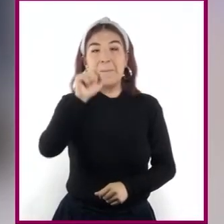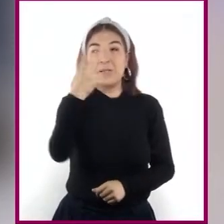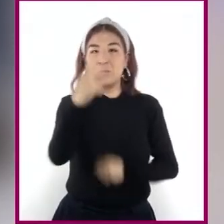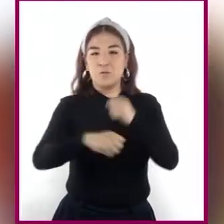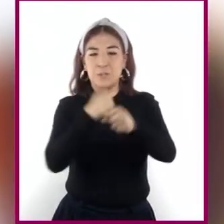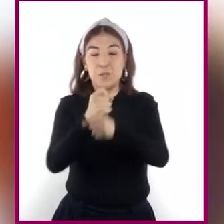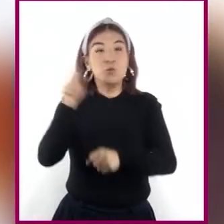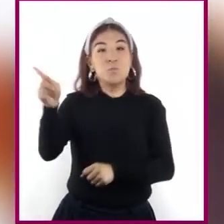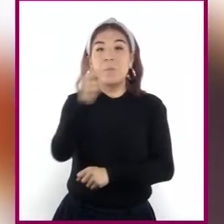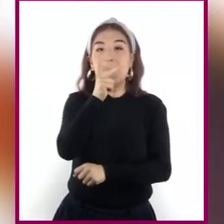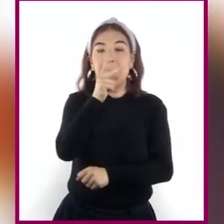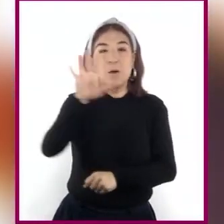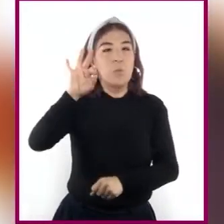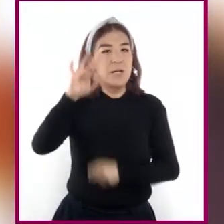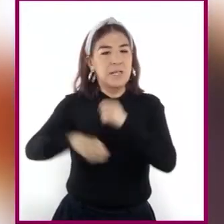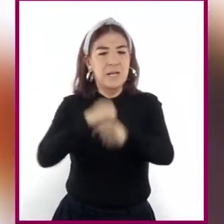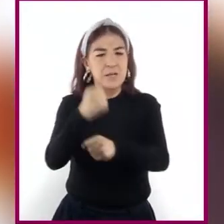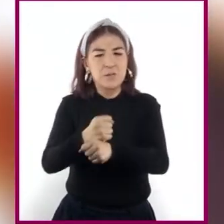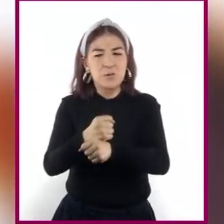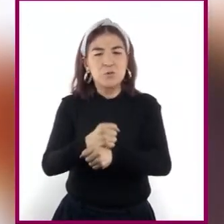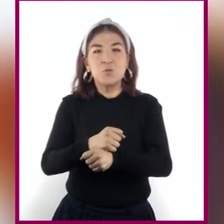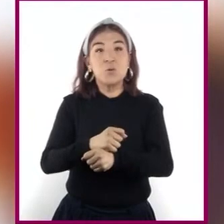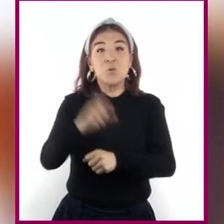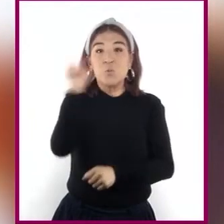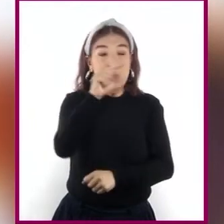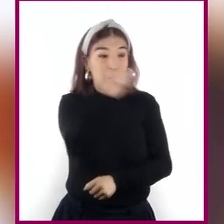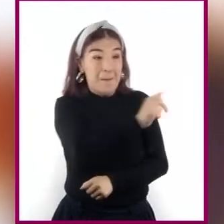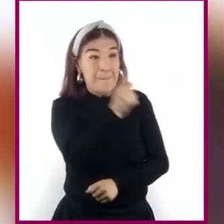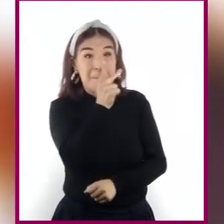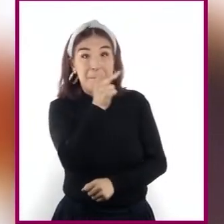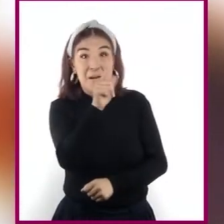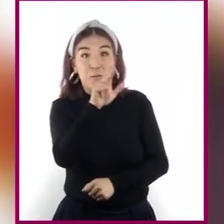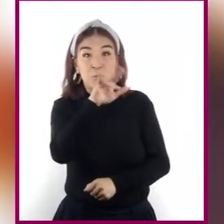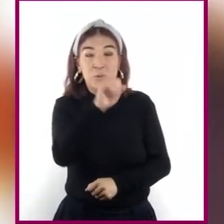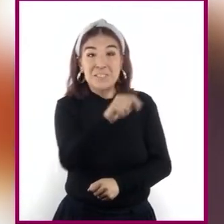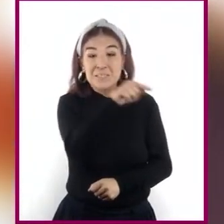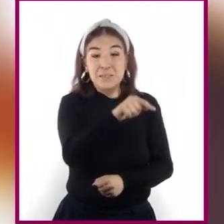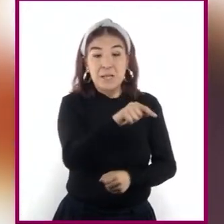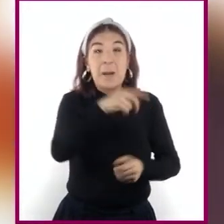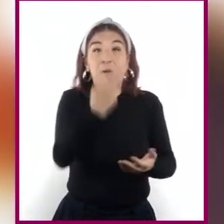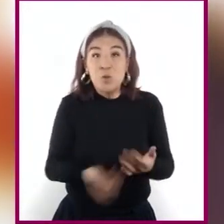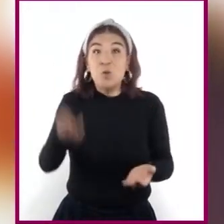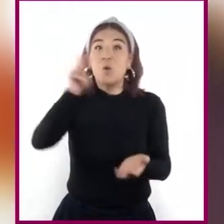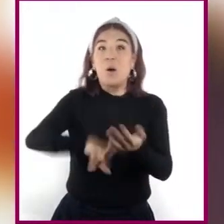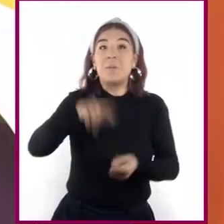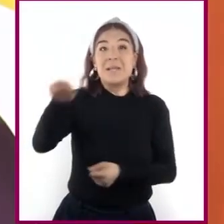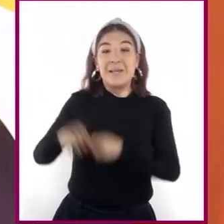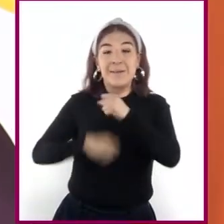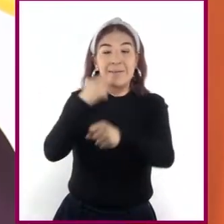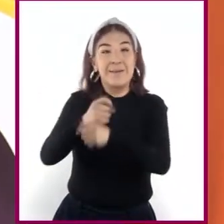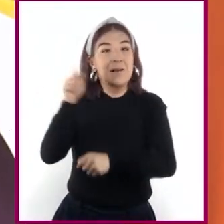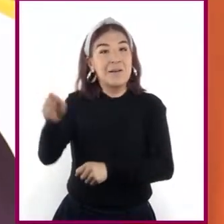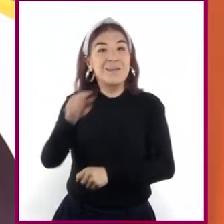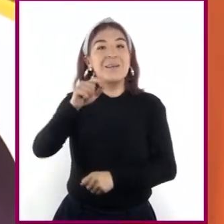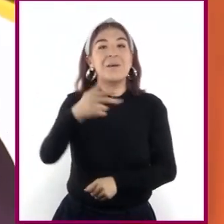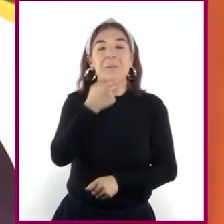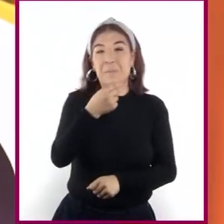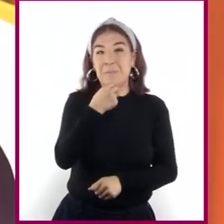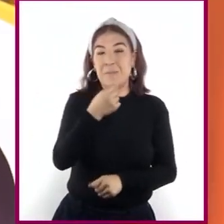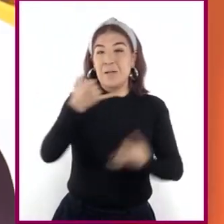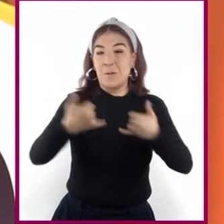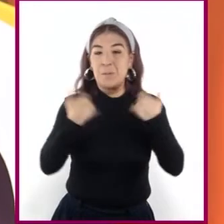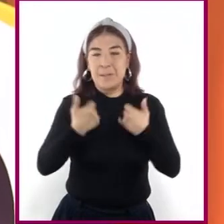40. ¿En qué momento la edad del papá de Luis fue o será el doble de su edad? Muy bien,